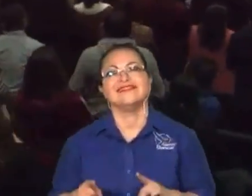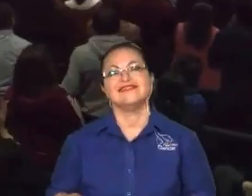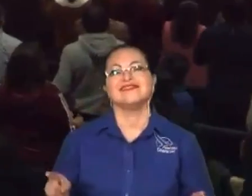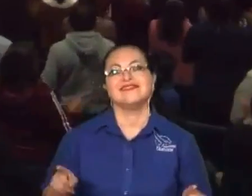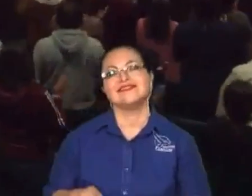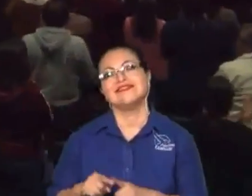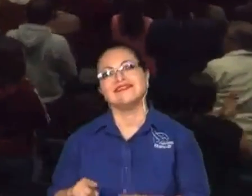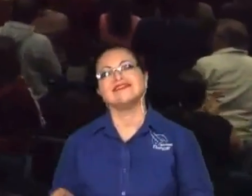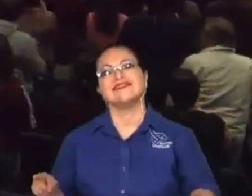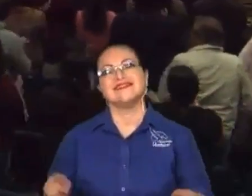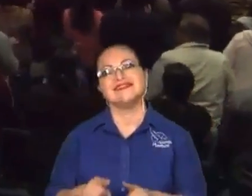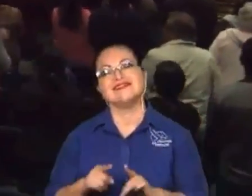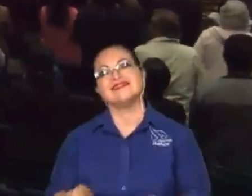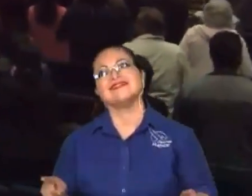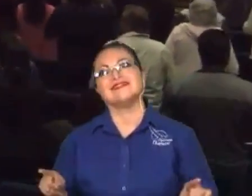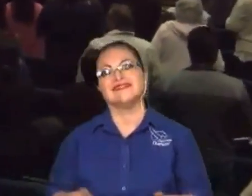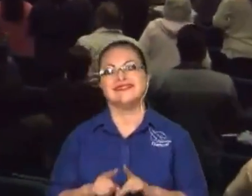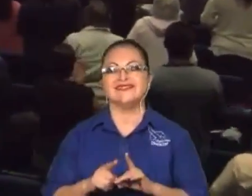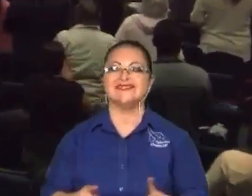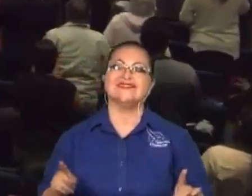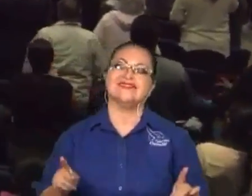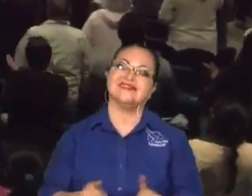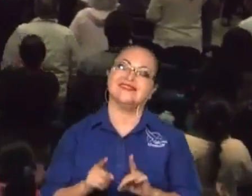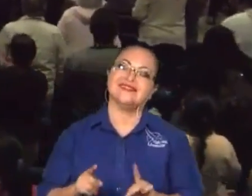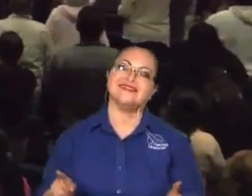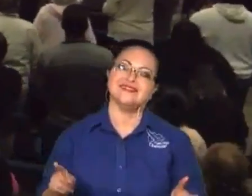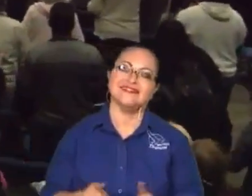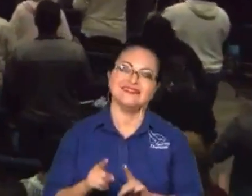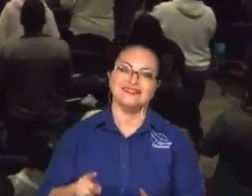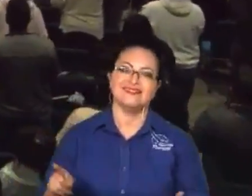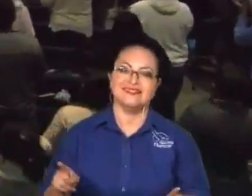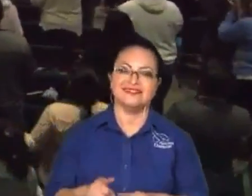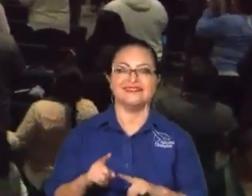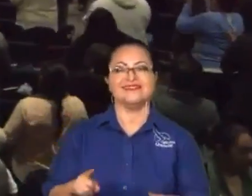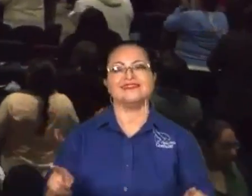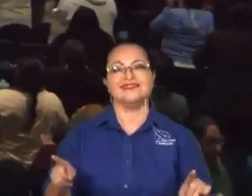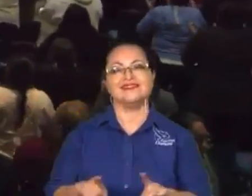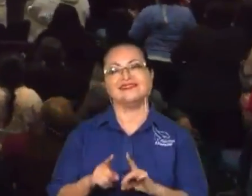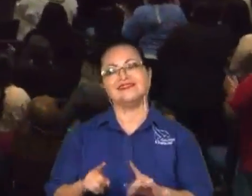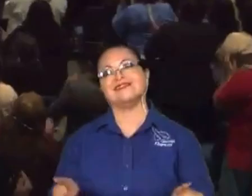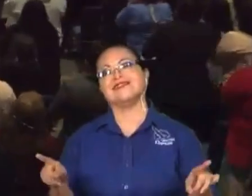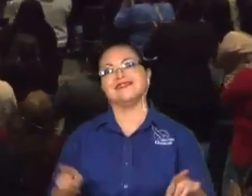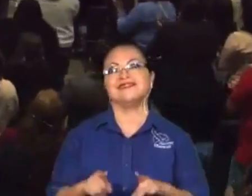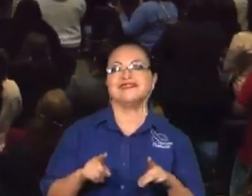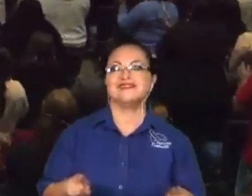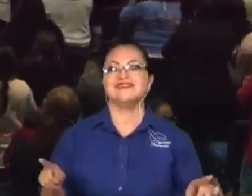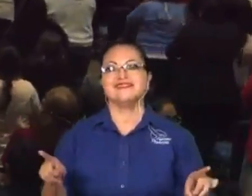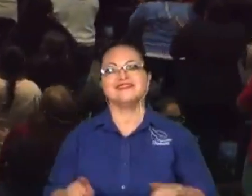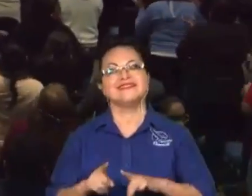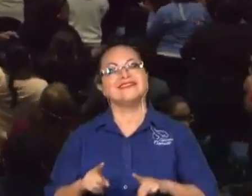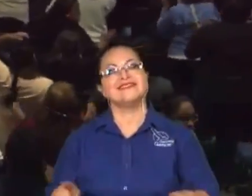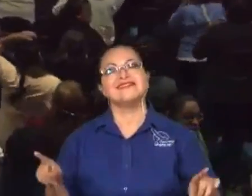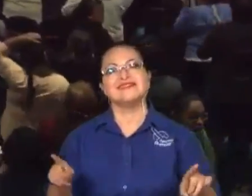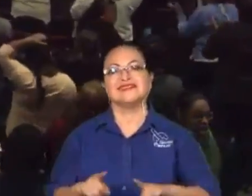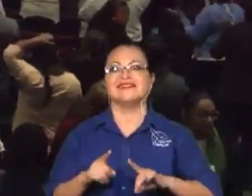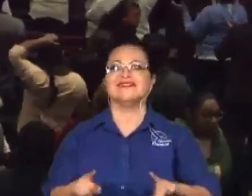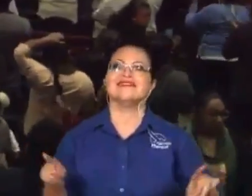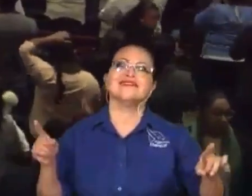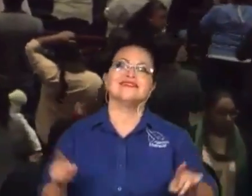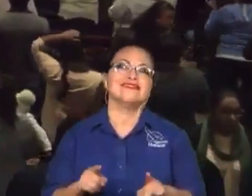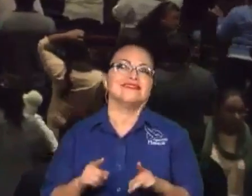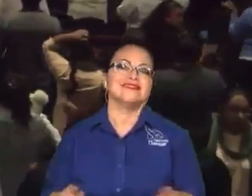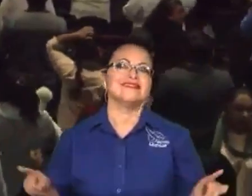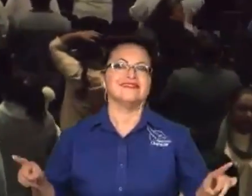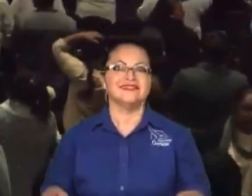Hay fiesta en el campamento. hay alegría y